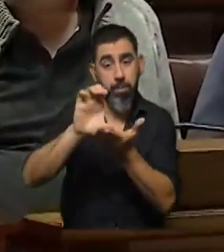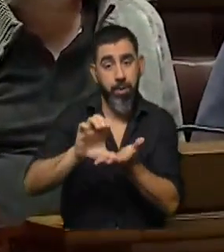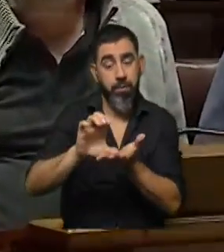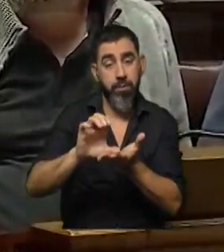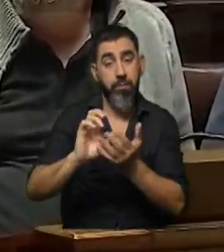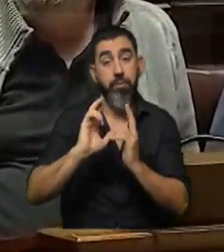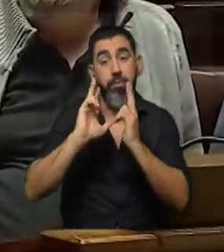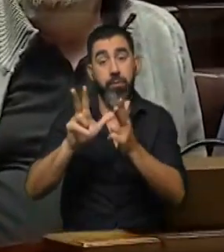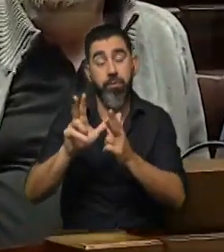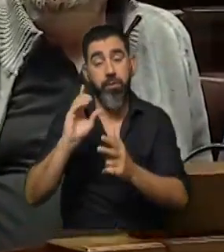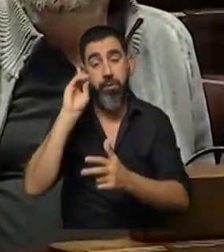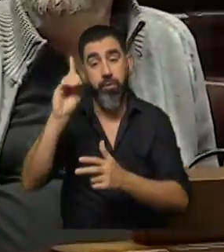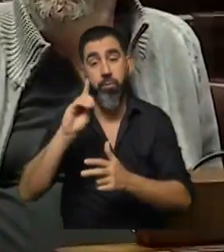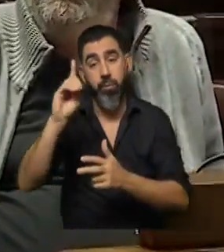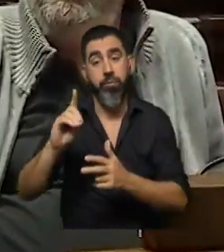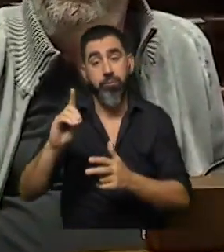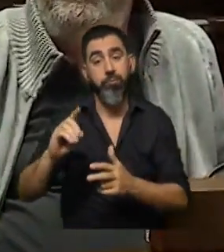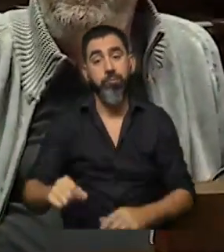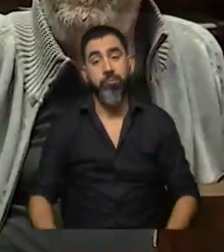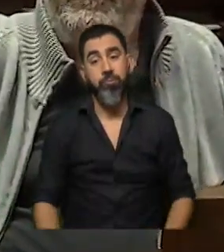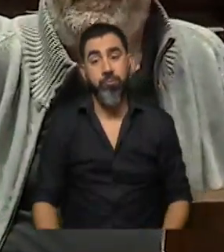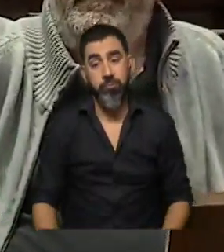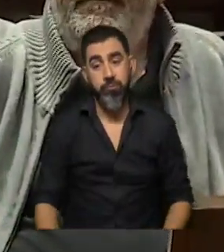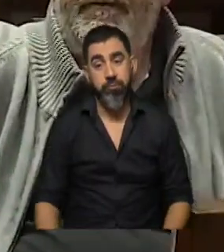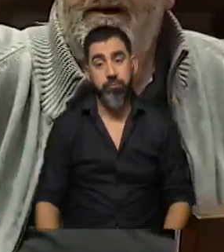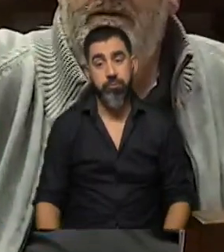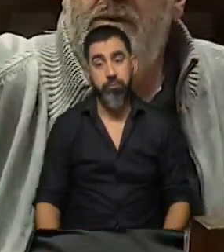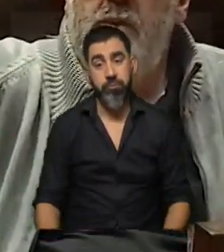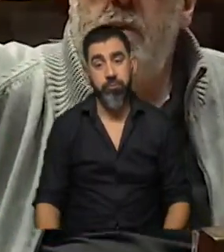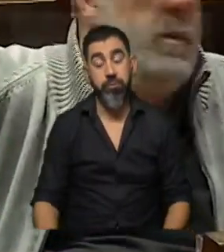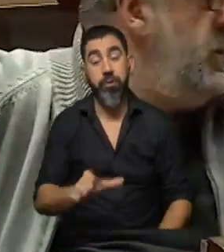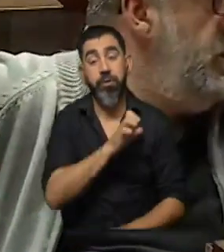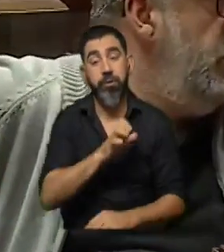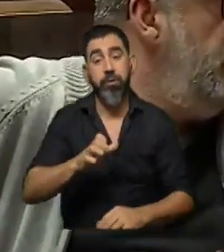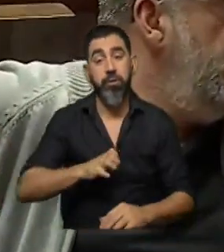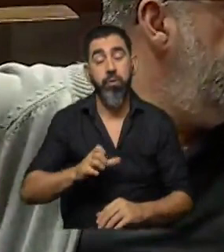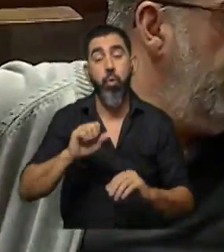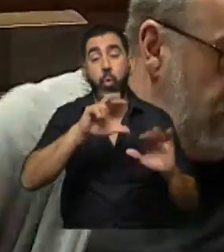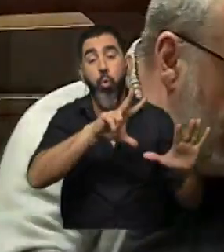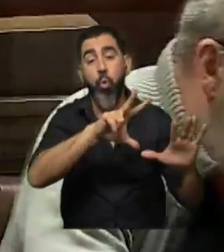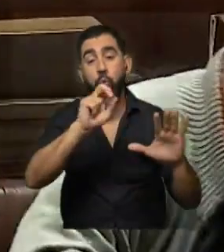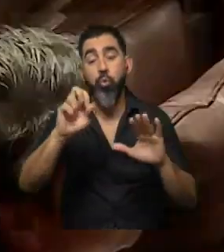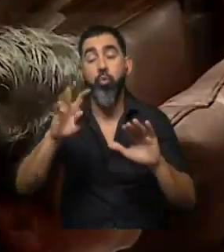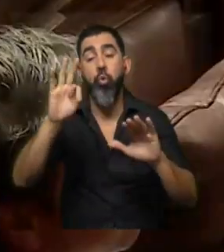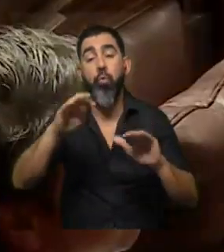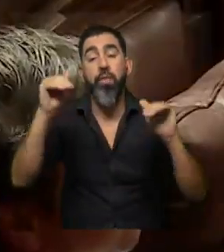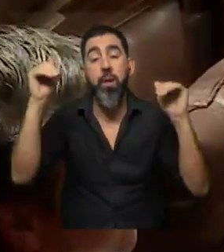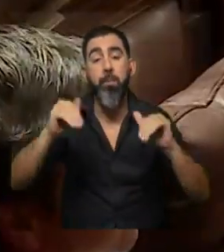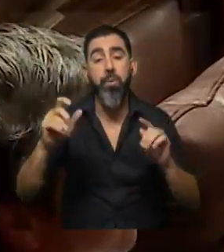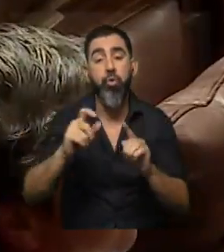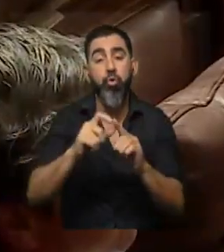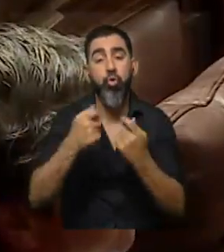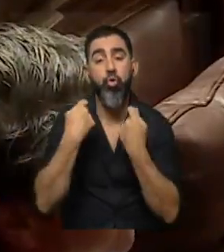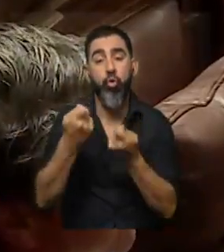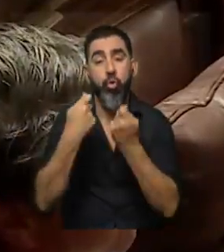según Carballo pasa a hacerle costar al Estado 890